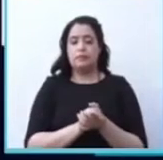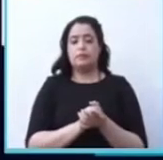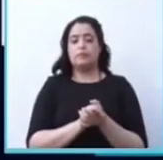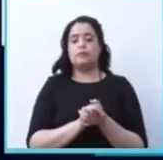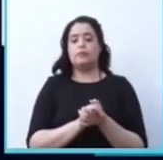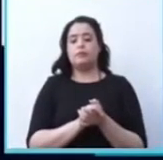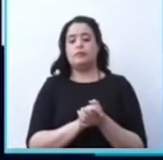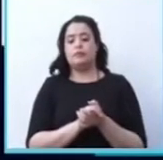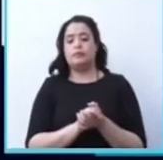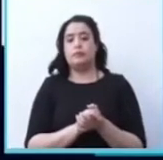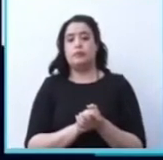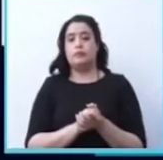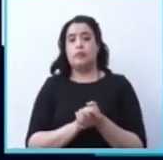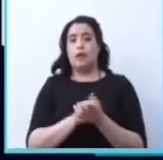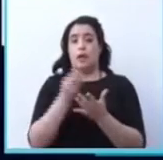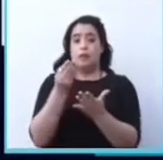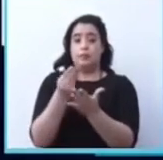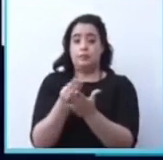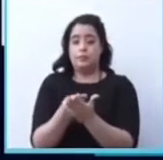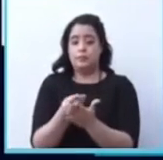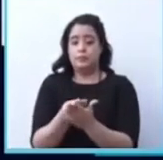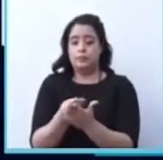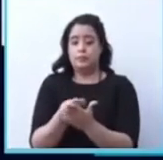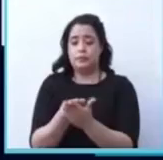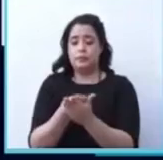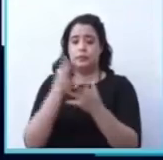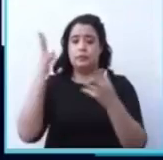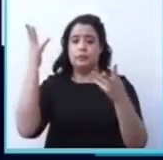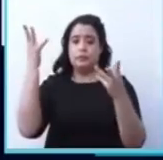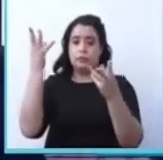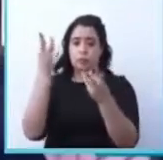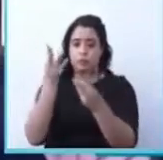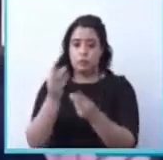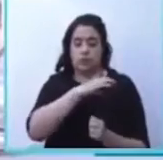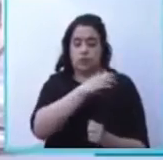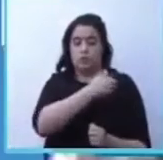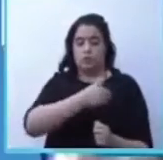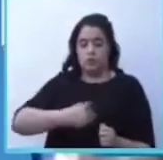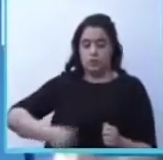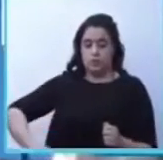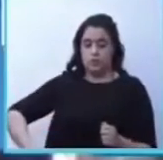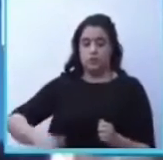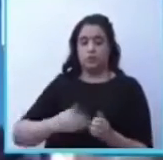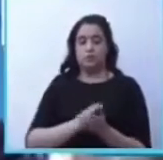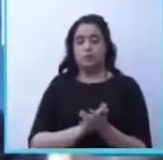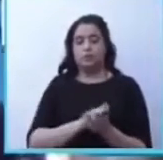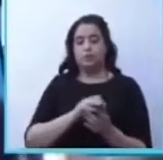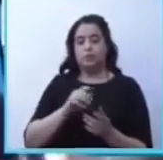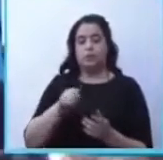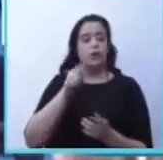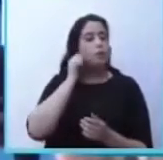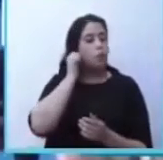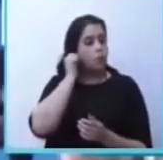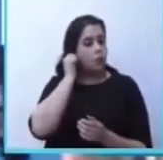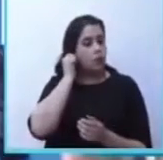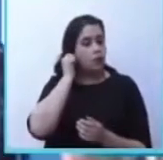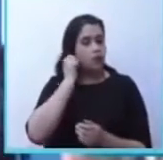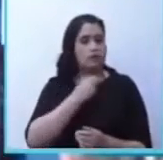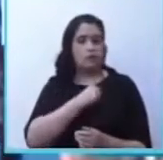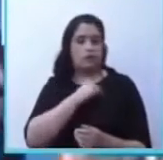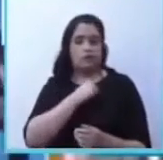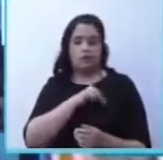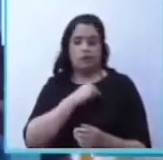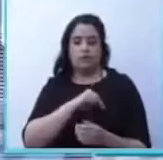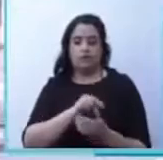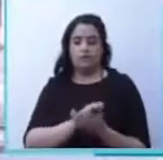especiales de varios países. La banda presidencial le fue colocada en el pecho a la nueva presidenta por el presidente del